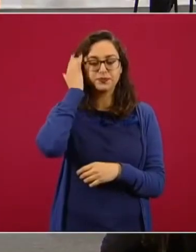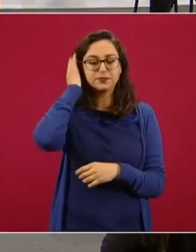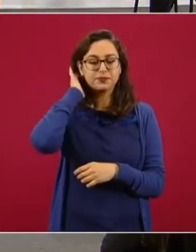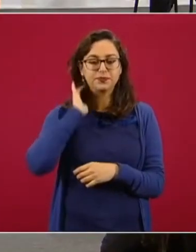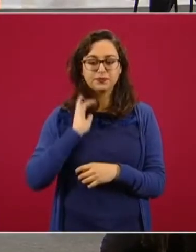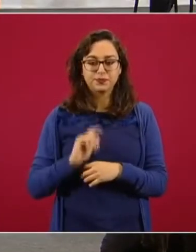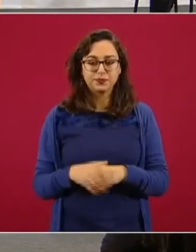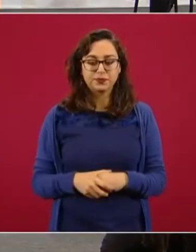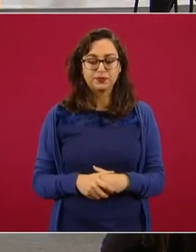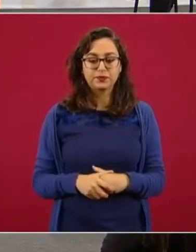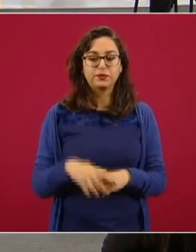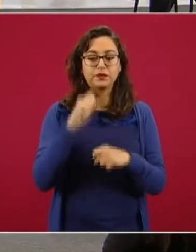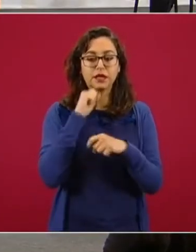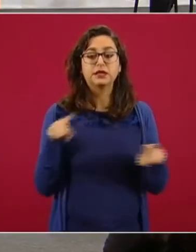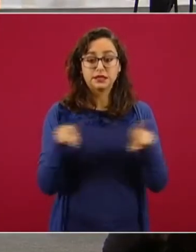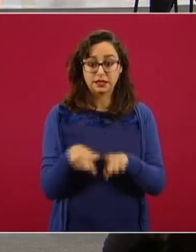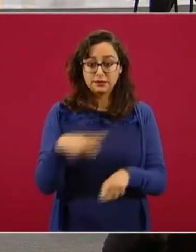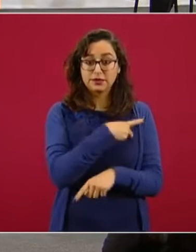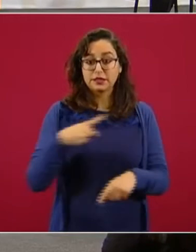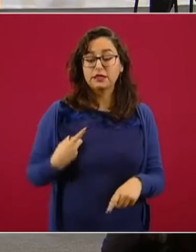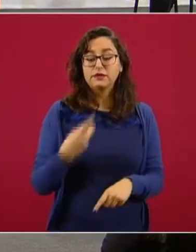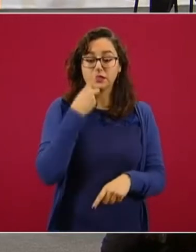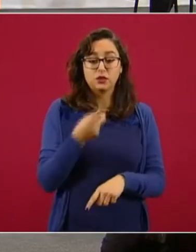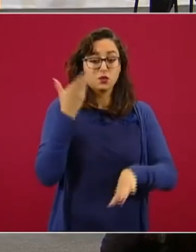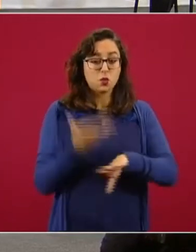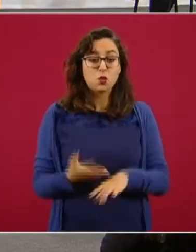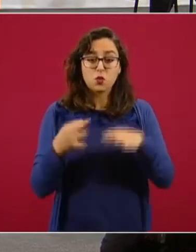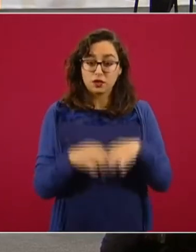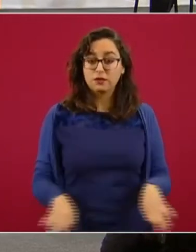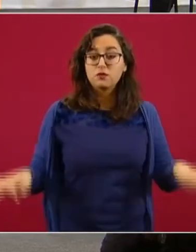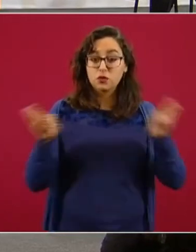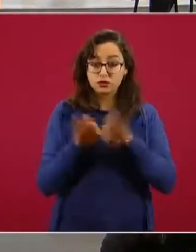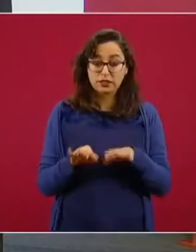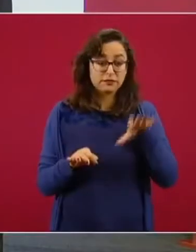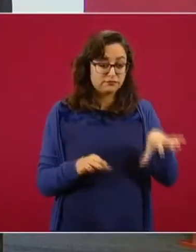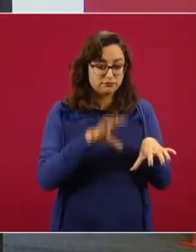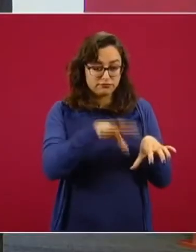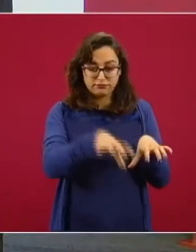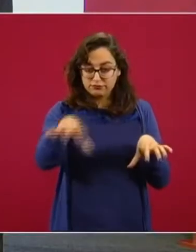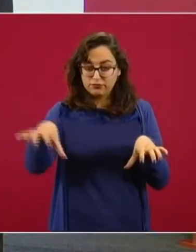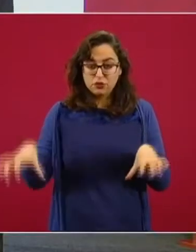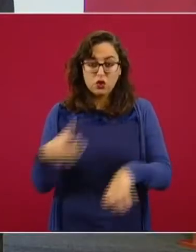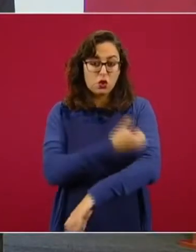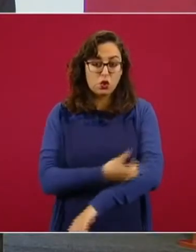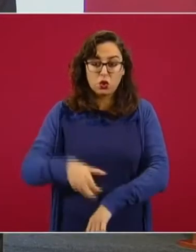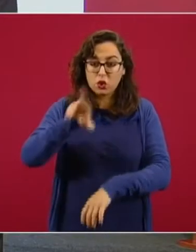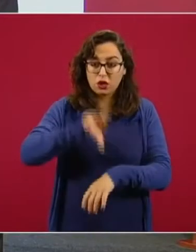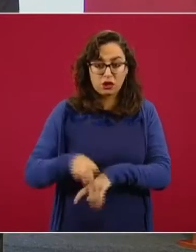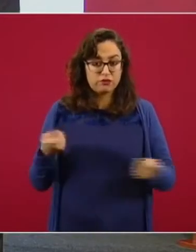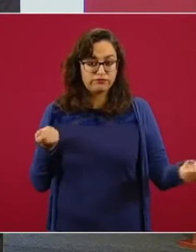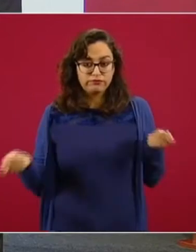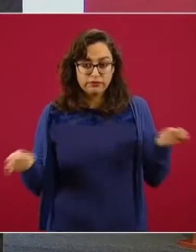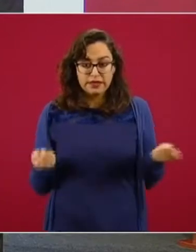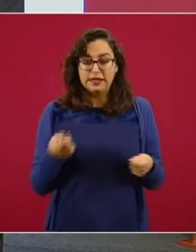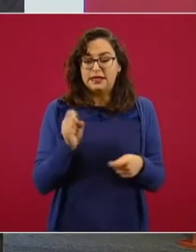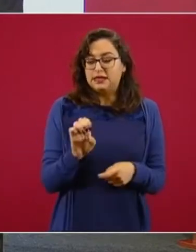Y destaco también la importancia de la coordinación sectorial. El secretario de Salud mantiene a